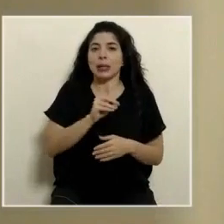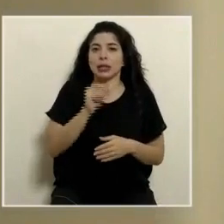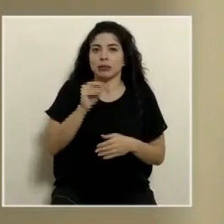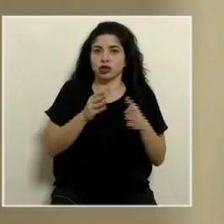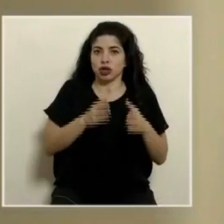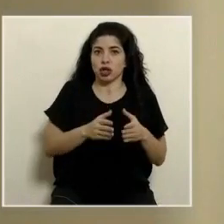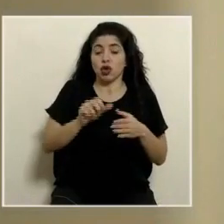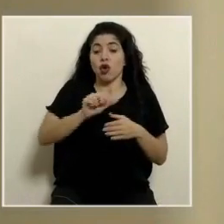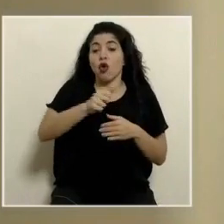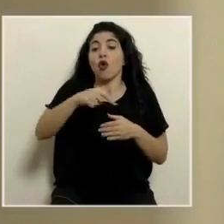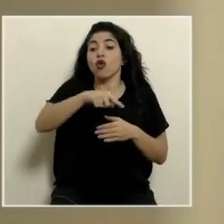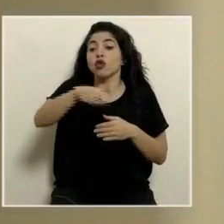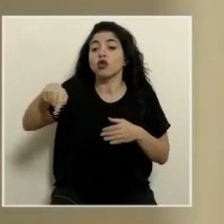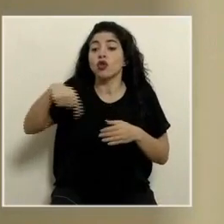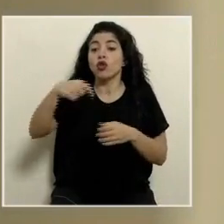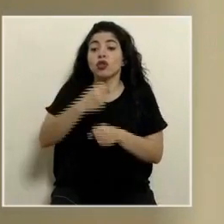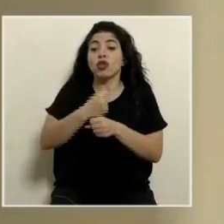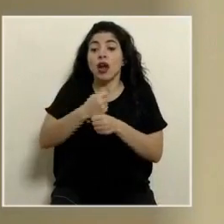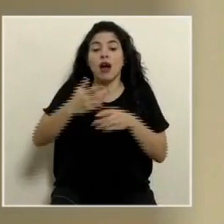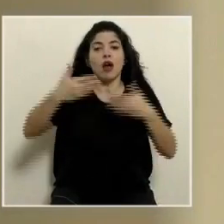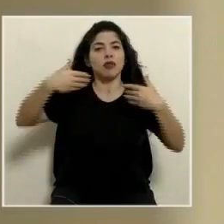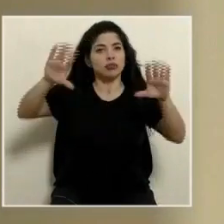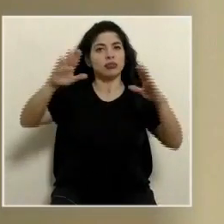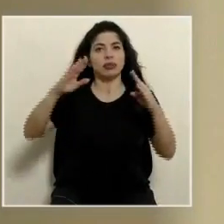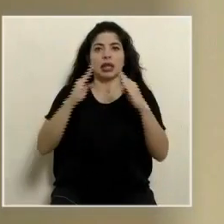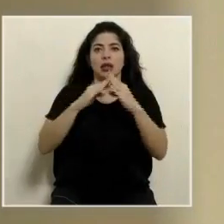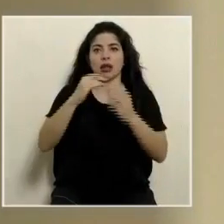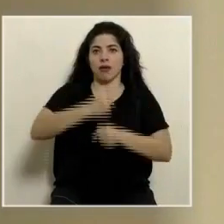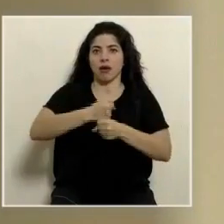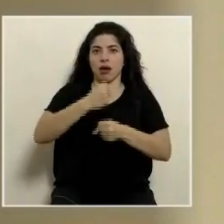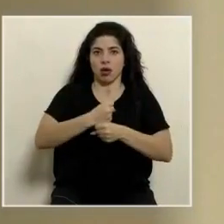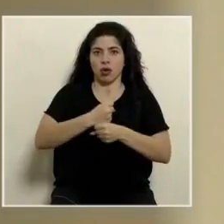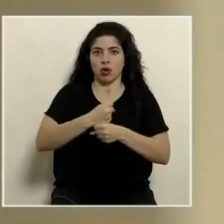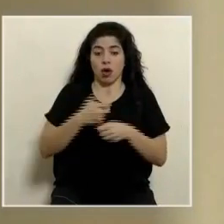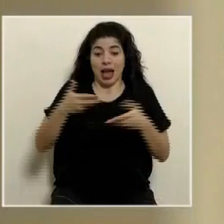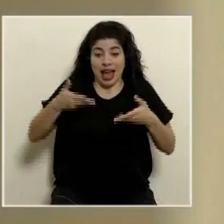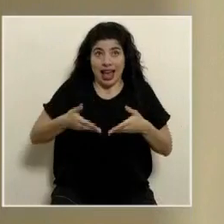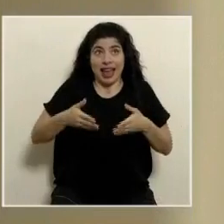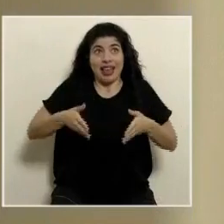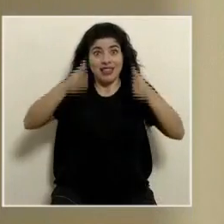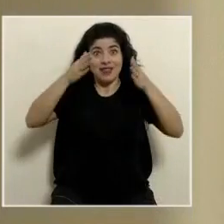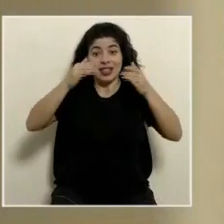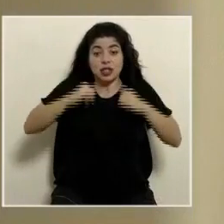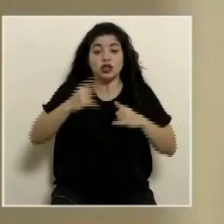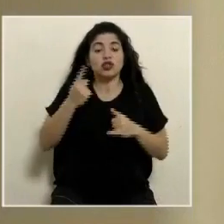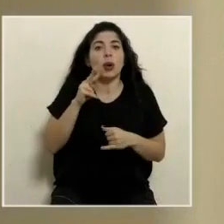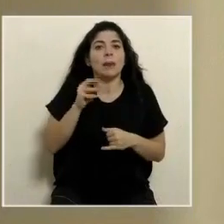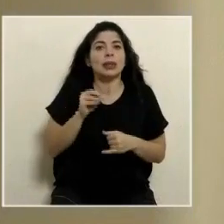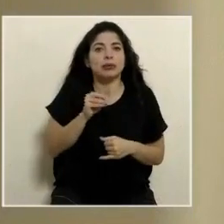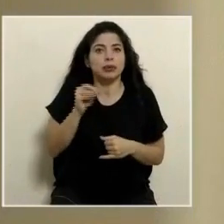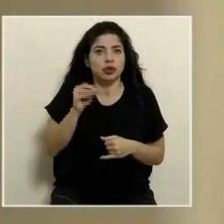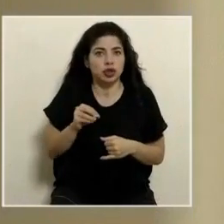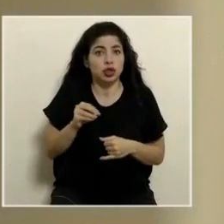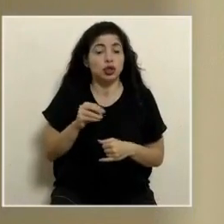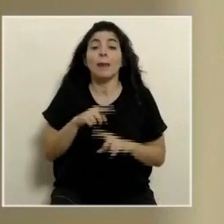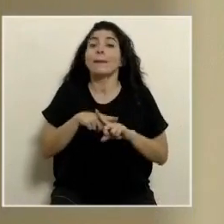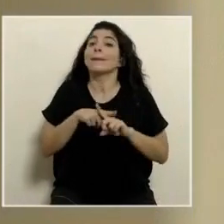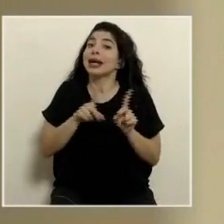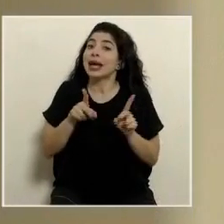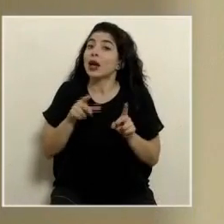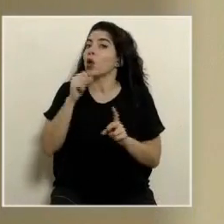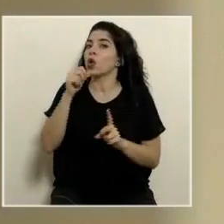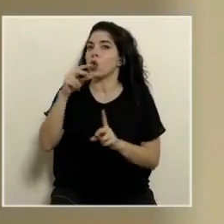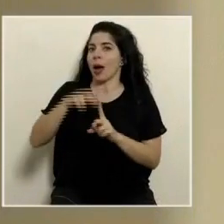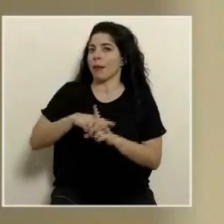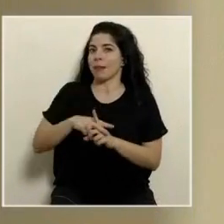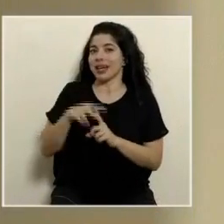su funcionariado teletrabaje. Muy importante decir, esto no aplica para aquellos funcionarios que están en la